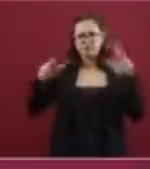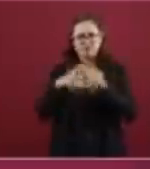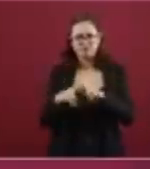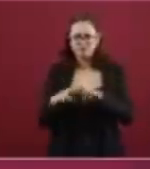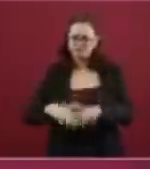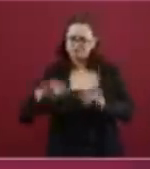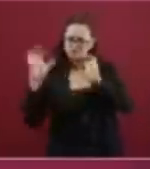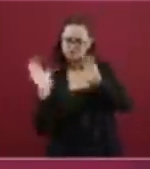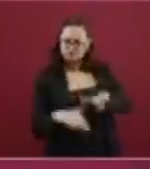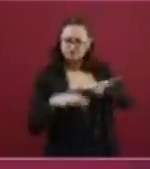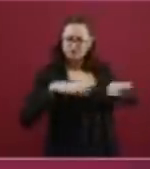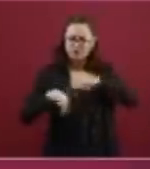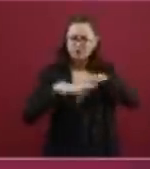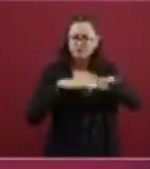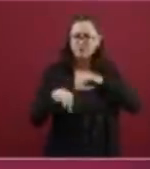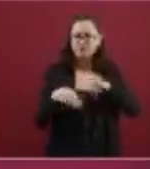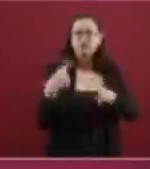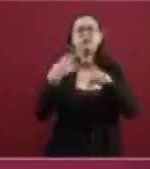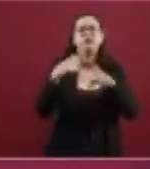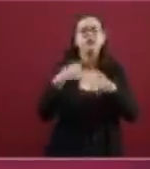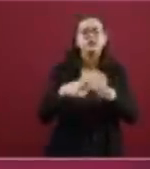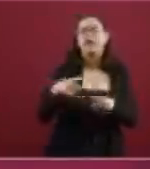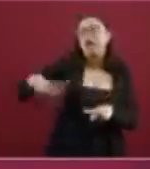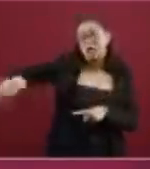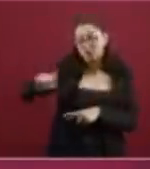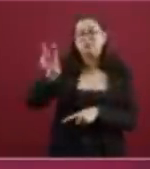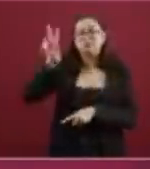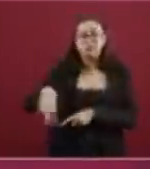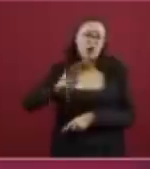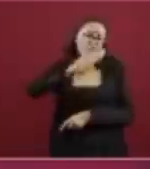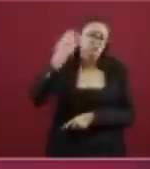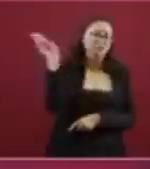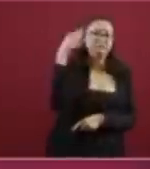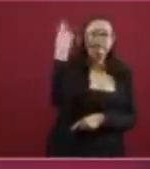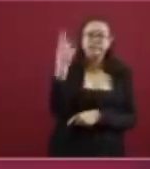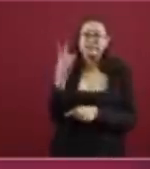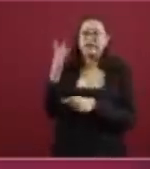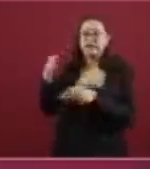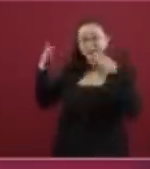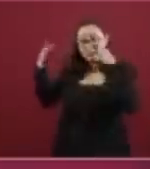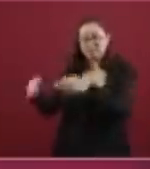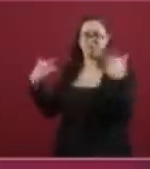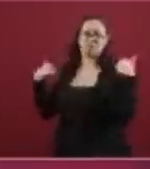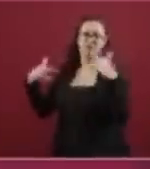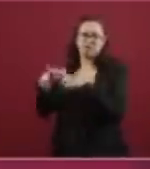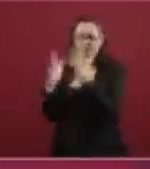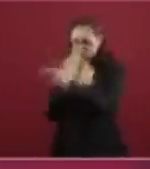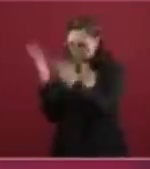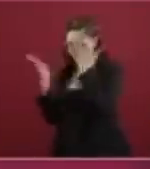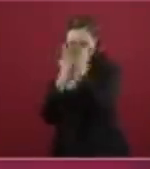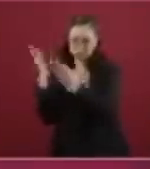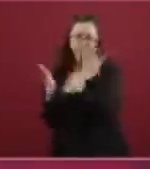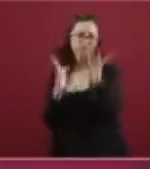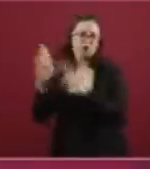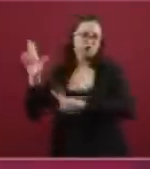contraten salgan de las normales. En eso yo estoy de acuerdo.